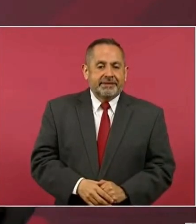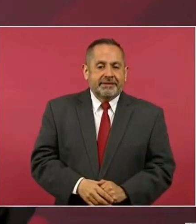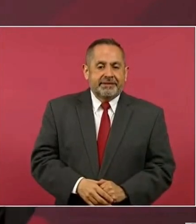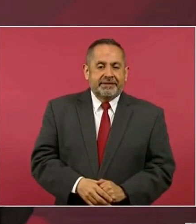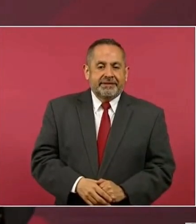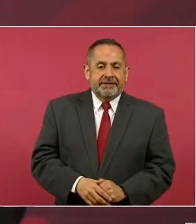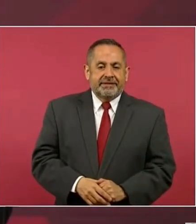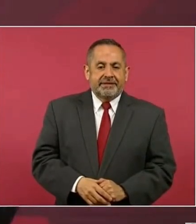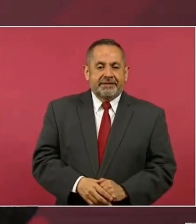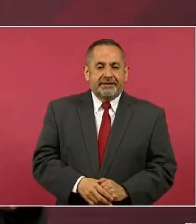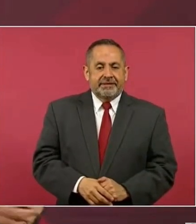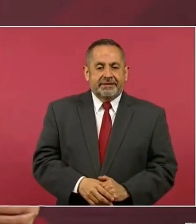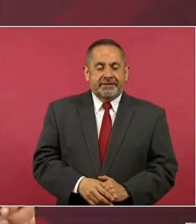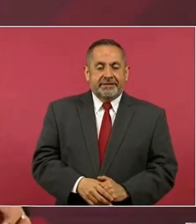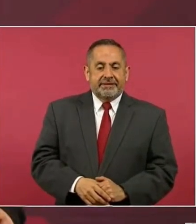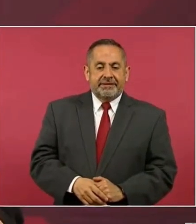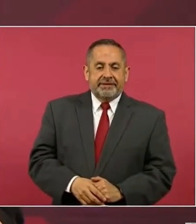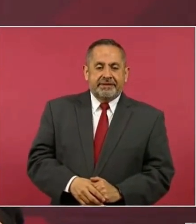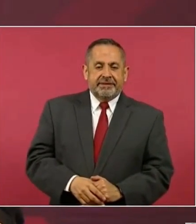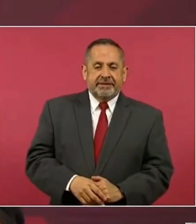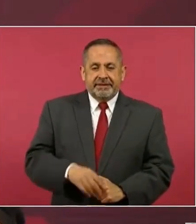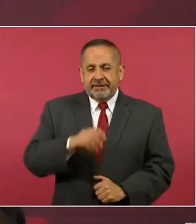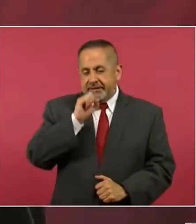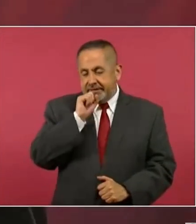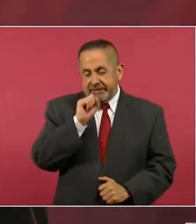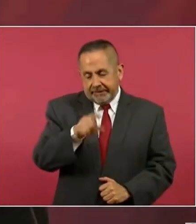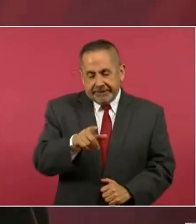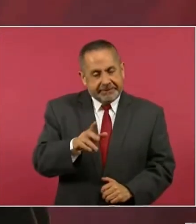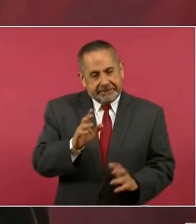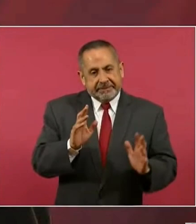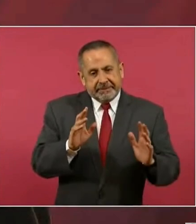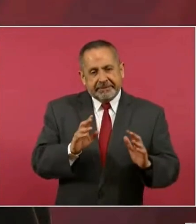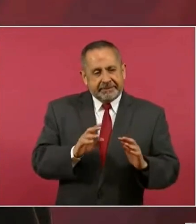Y también es un desmentido